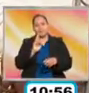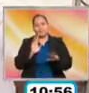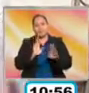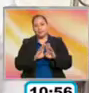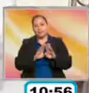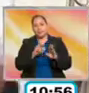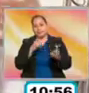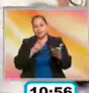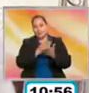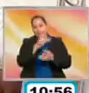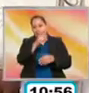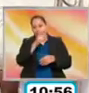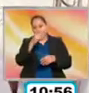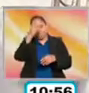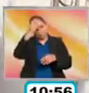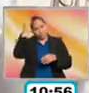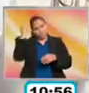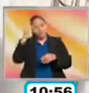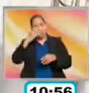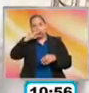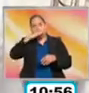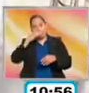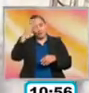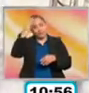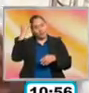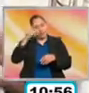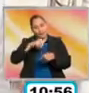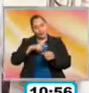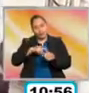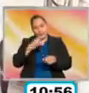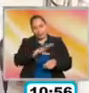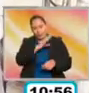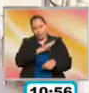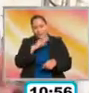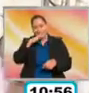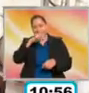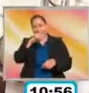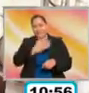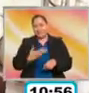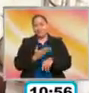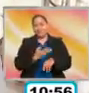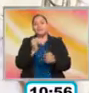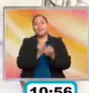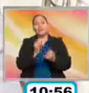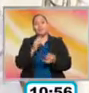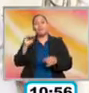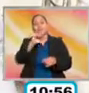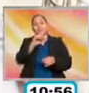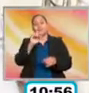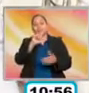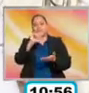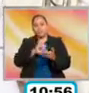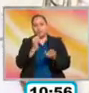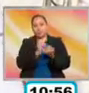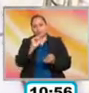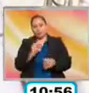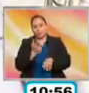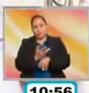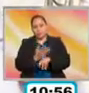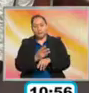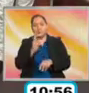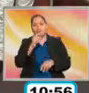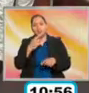allá en Estados Unidos para volver a avisar, porque sí, ocupamos ir para allá. Tenemos una gira programada también para Centro y Sudamérica. Ok. Gracias a toda la gente que nos alcanza a mirar allá en